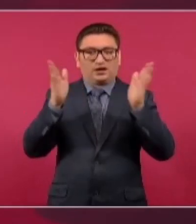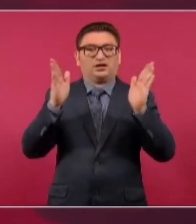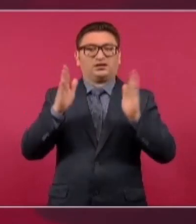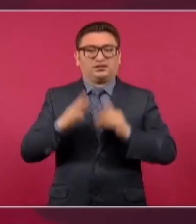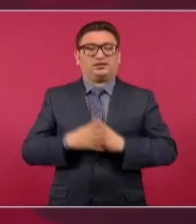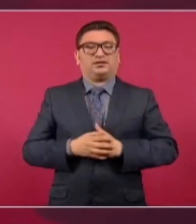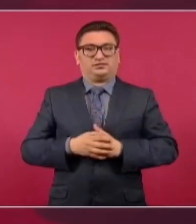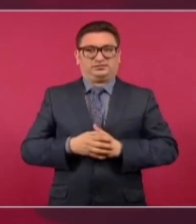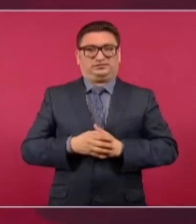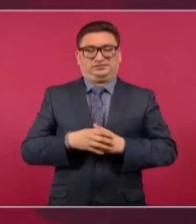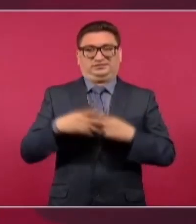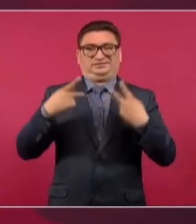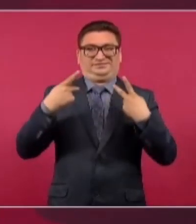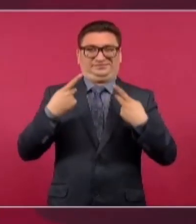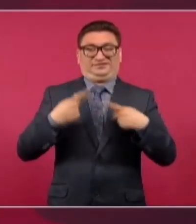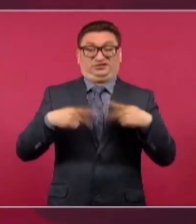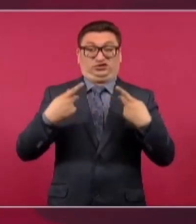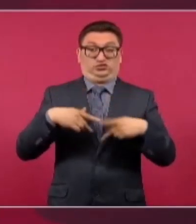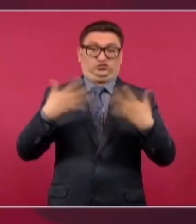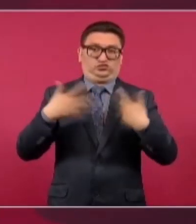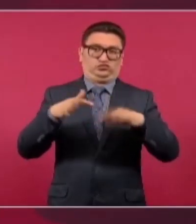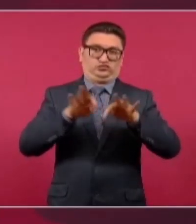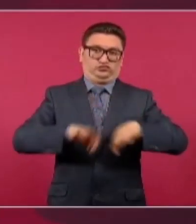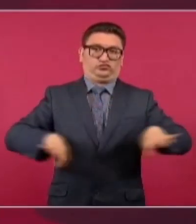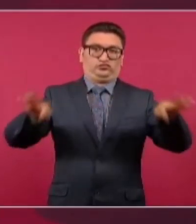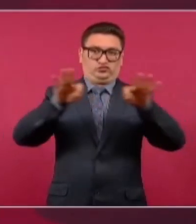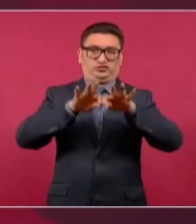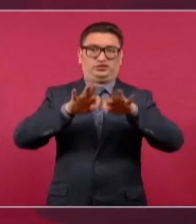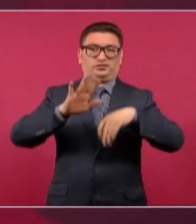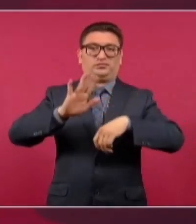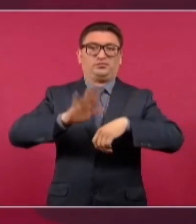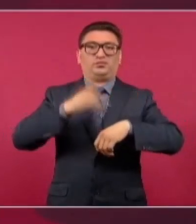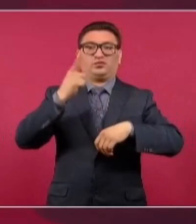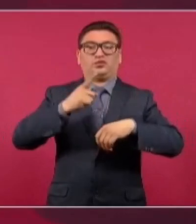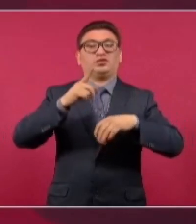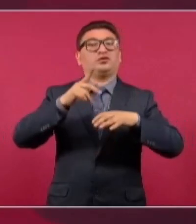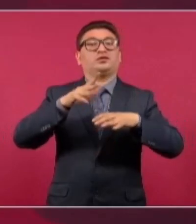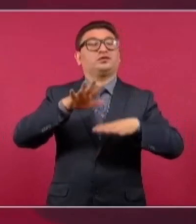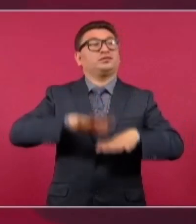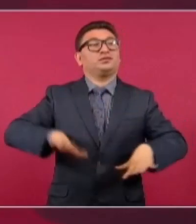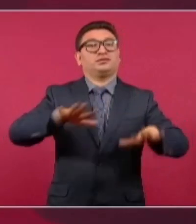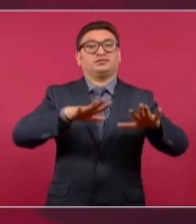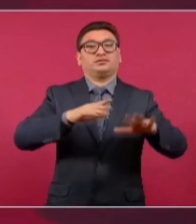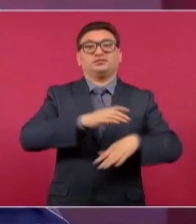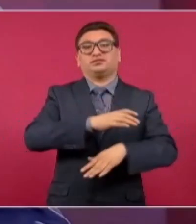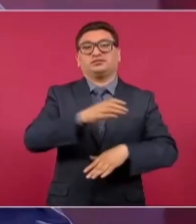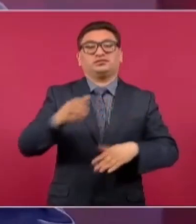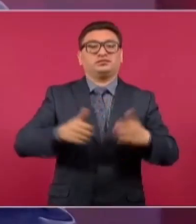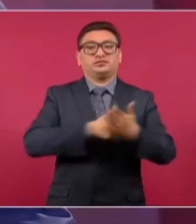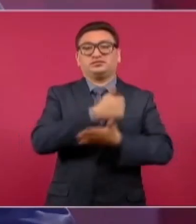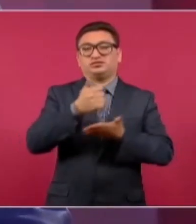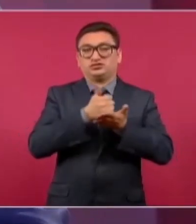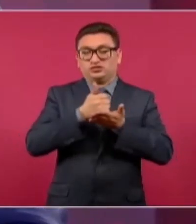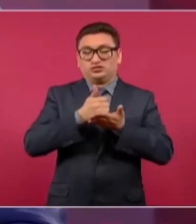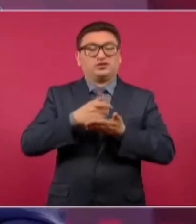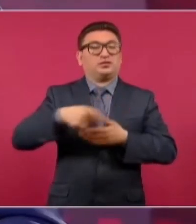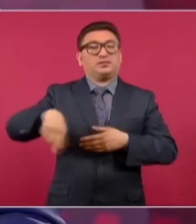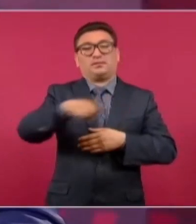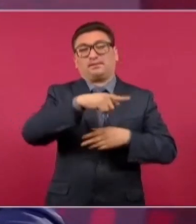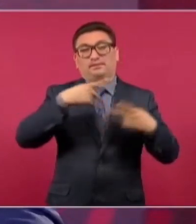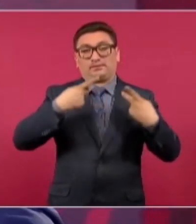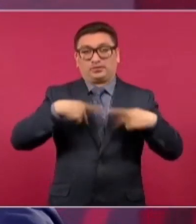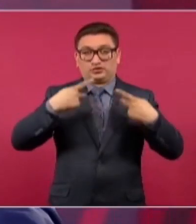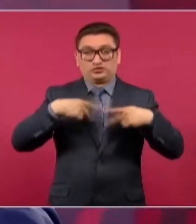un papel protagónico, que ya no hay ciudadanos imaginarios manipulables,